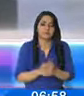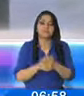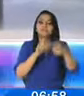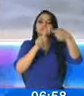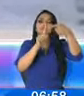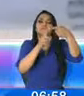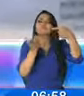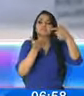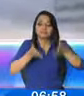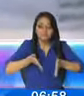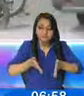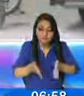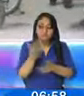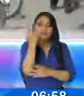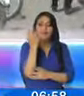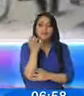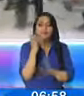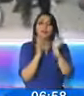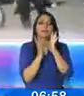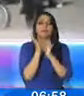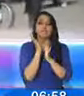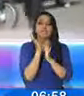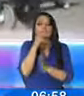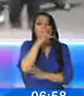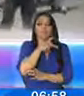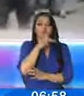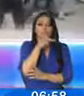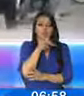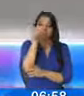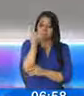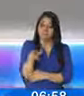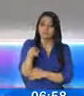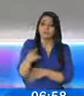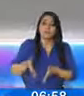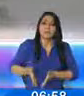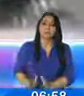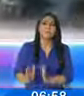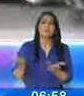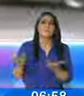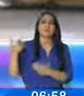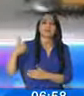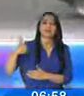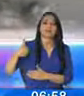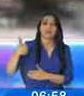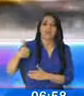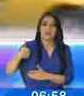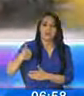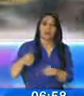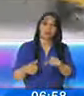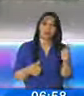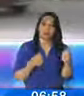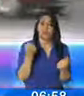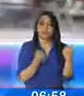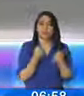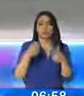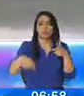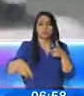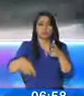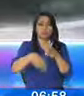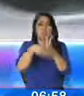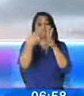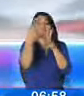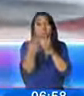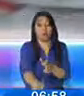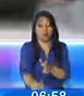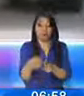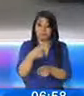en la avenida 15 de abril en Puerto viejo cuando una persona de nacionalidad Argentina fue presuntamente atropellada por un vehículo luego fue